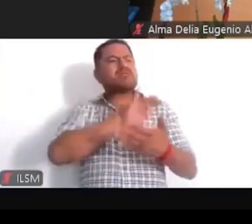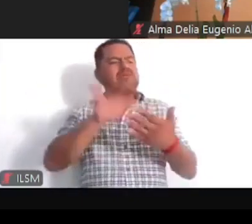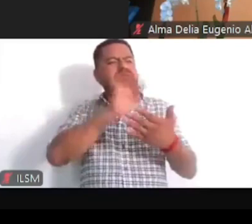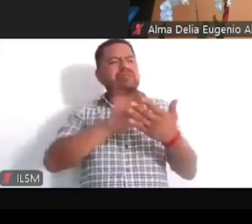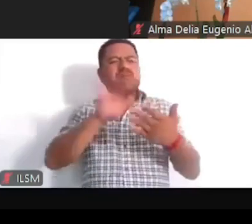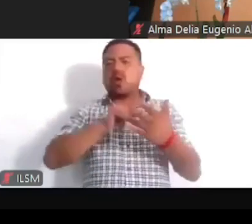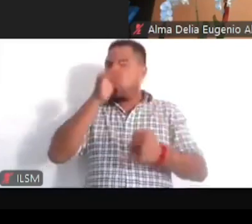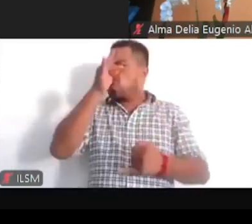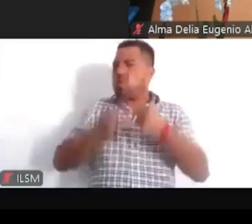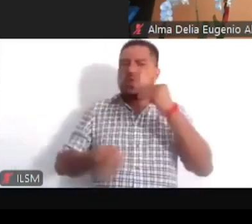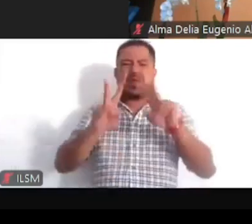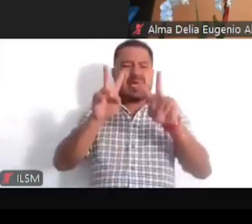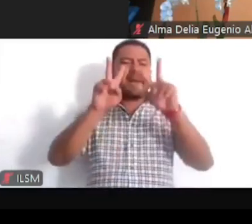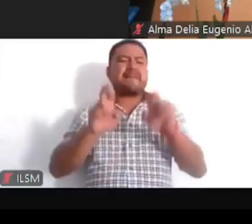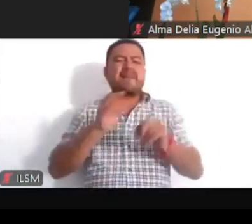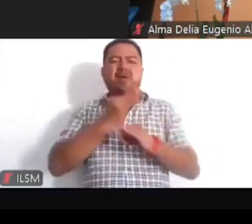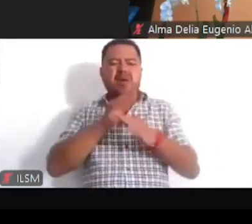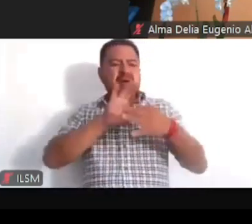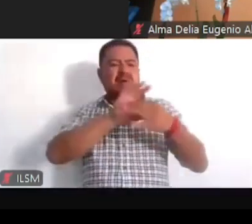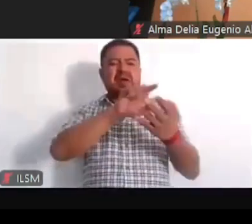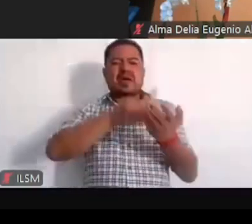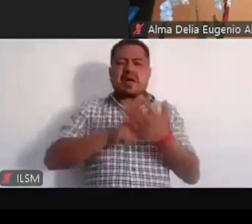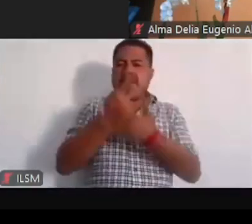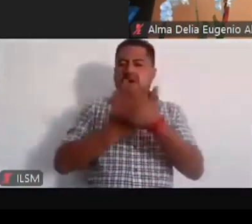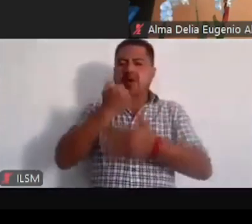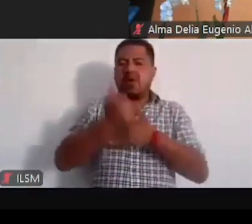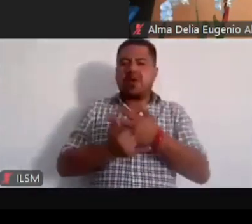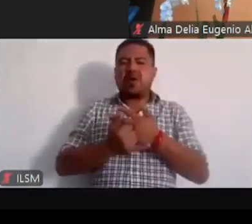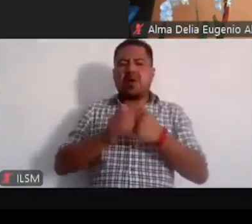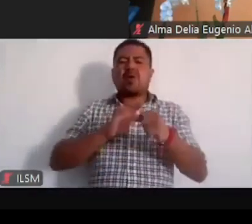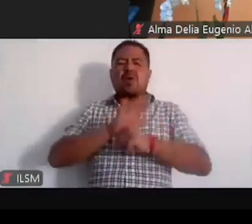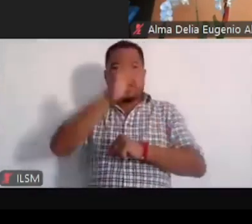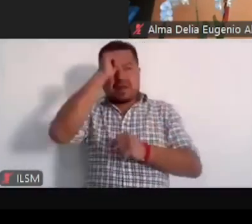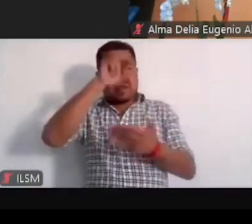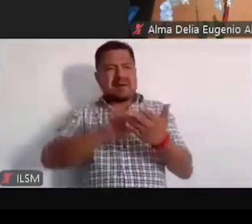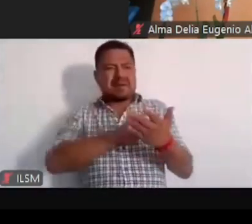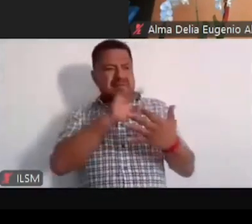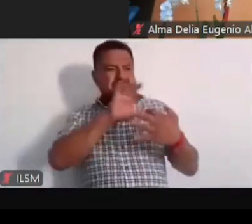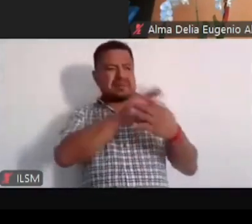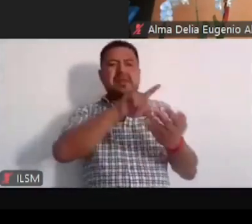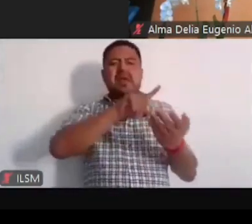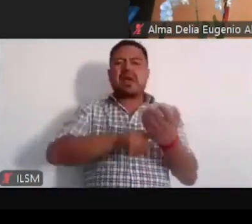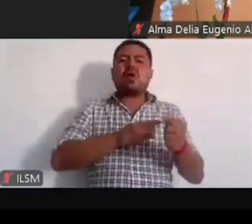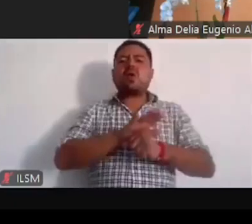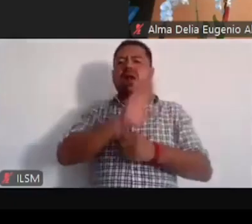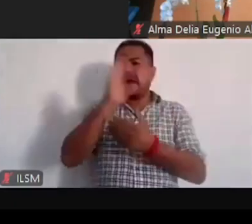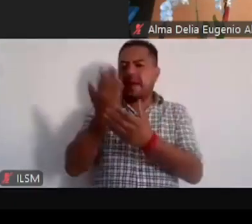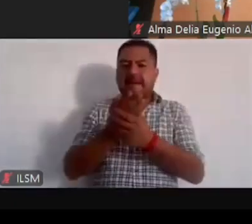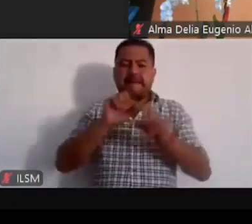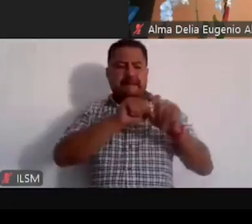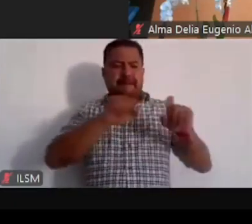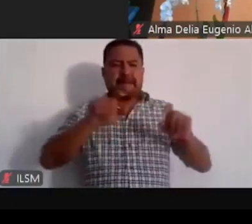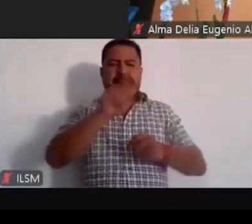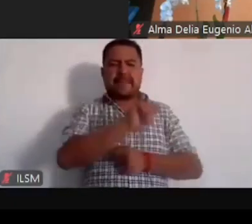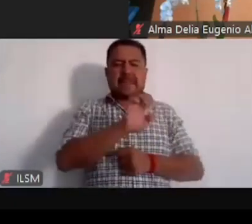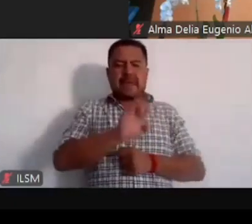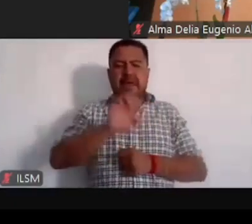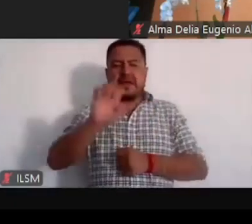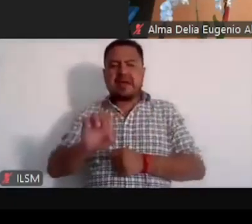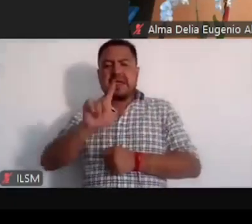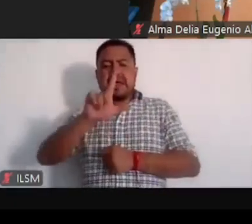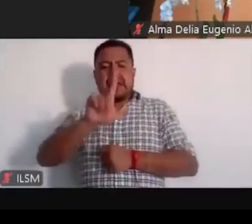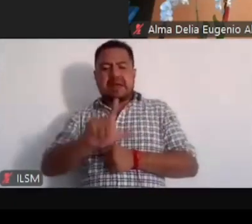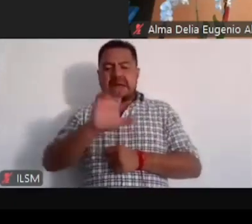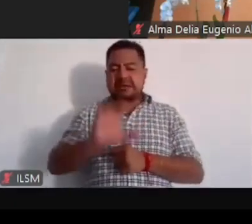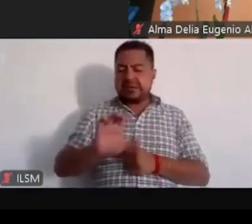al último asunto consistente en el proyecto de laudo convenio relativo al expediente te dial